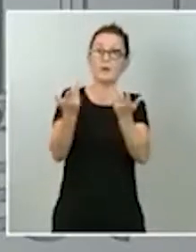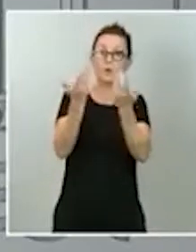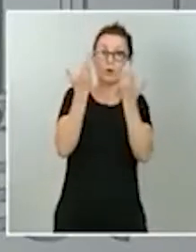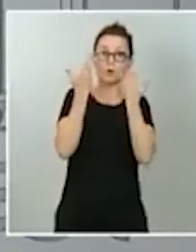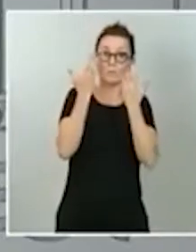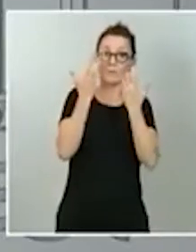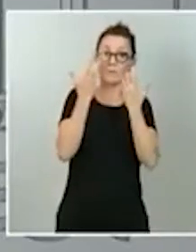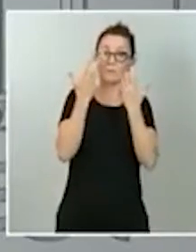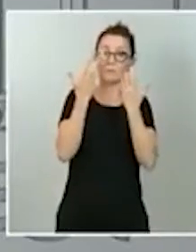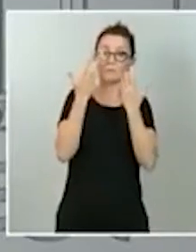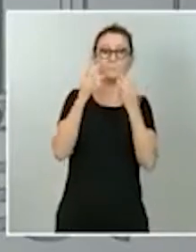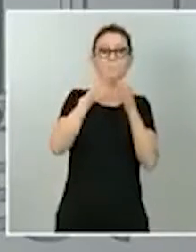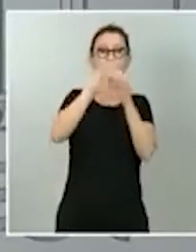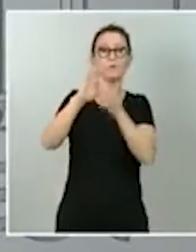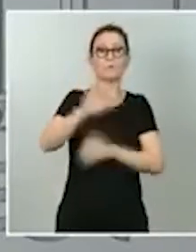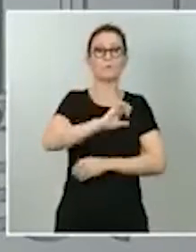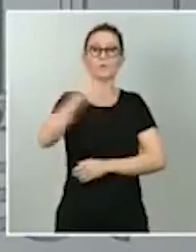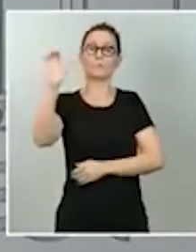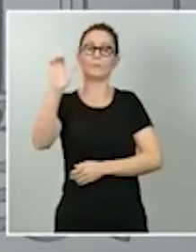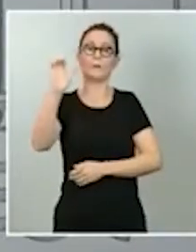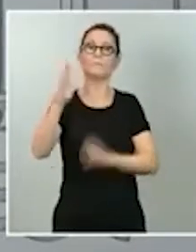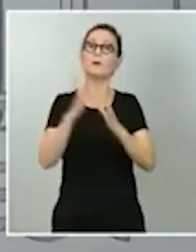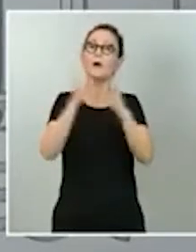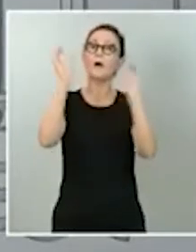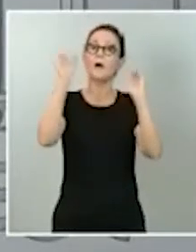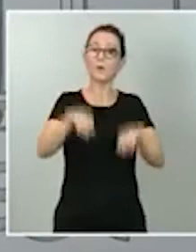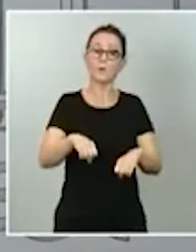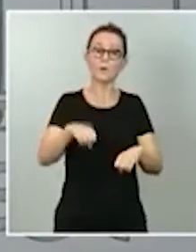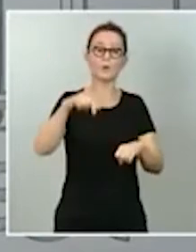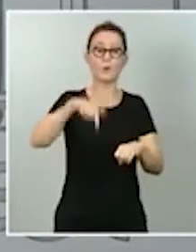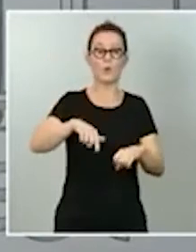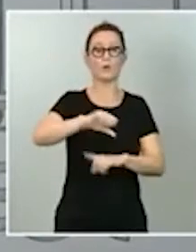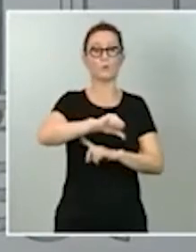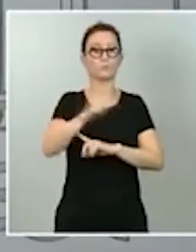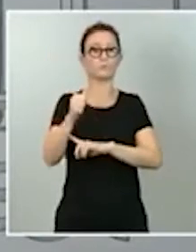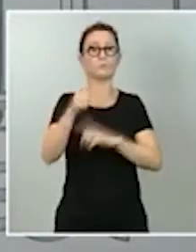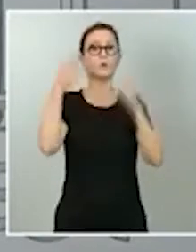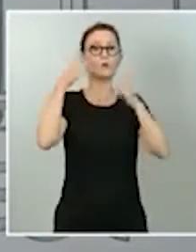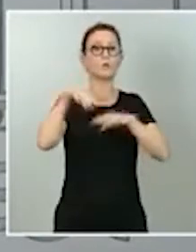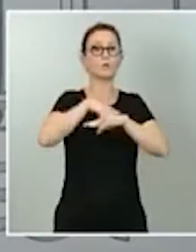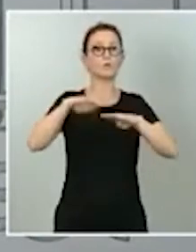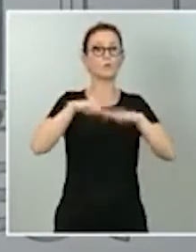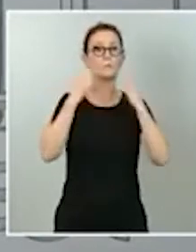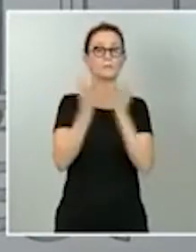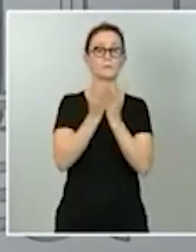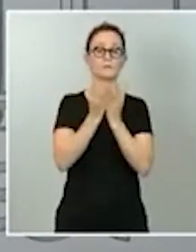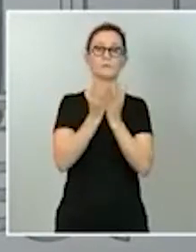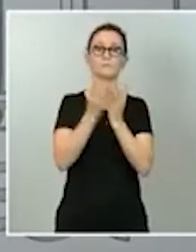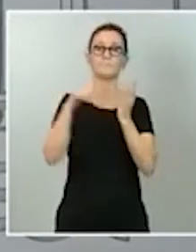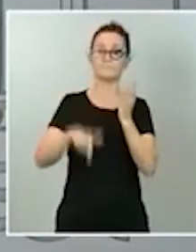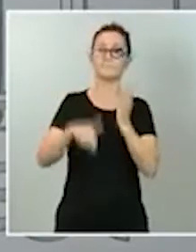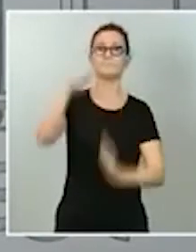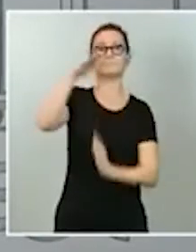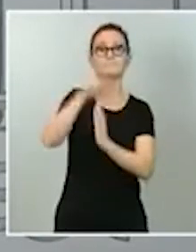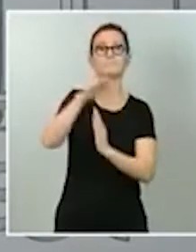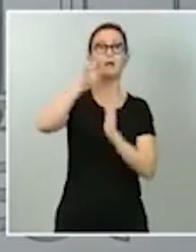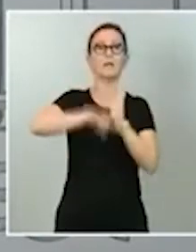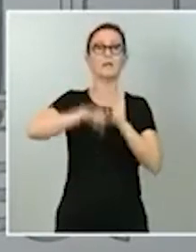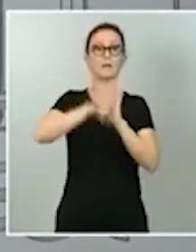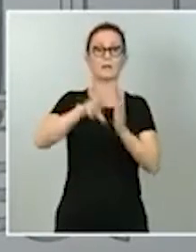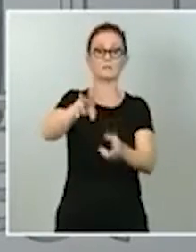comunitarias el acuerdo que hoy aprueba el consejo de ministro suspende las reglas fiscales para los años